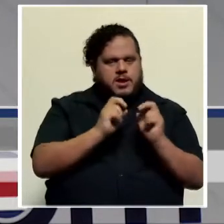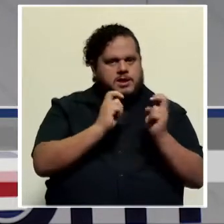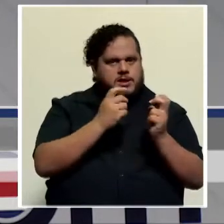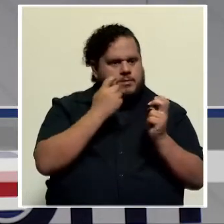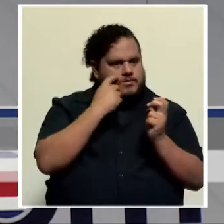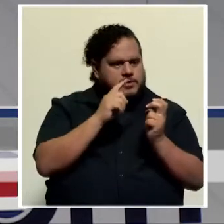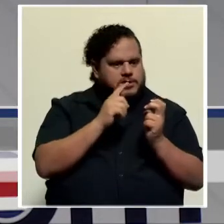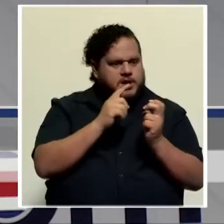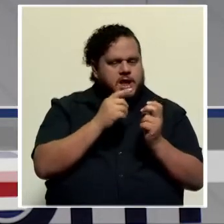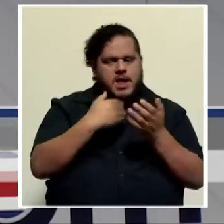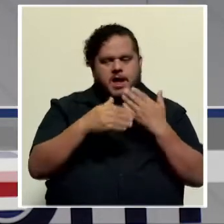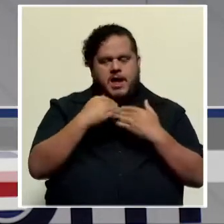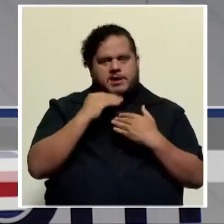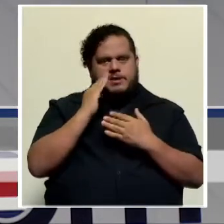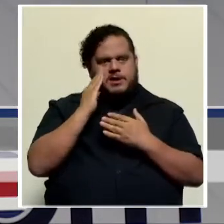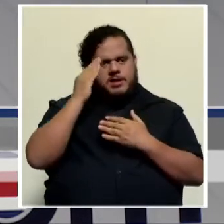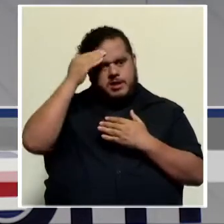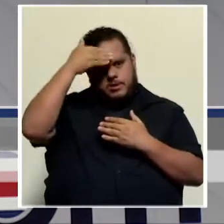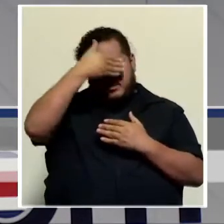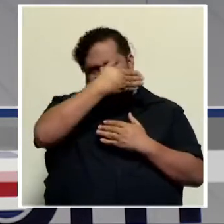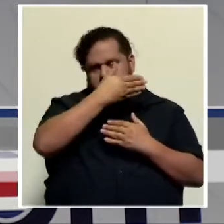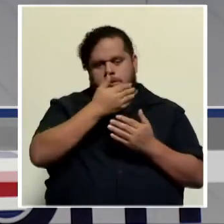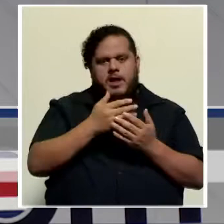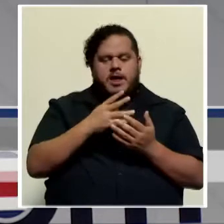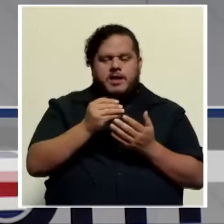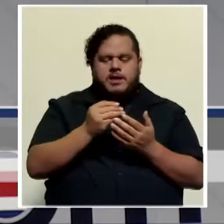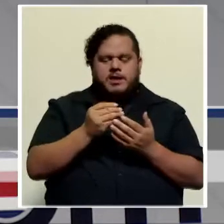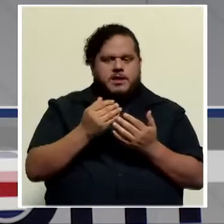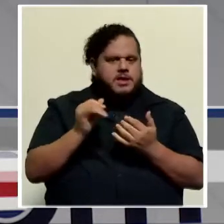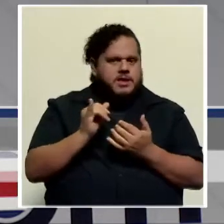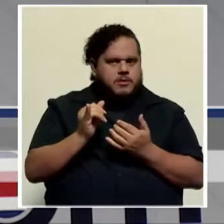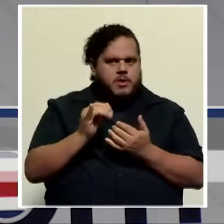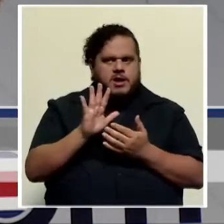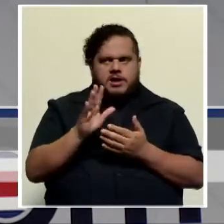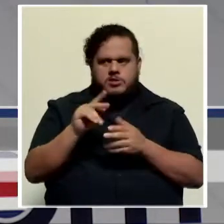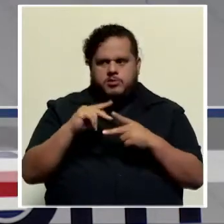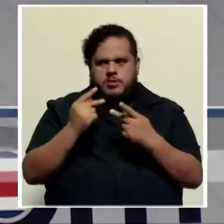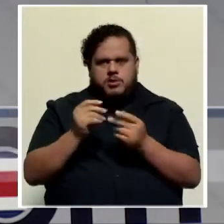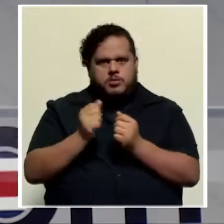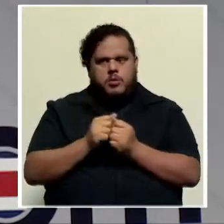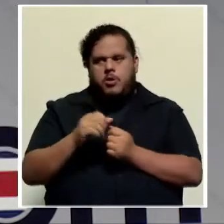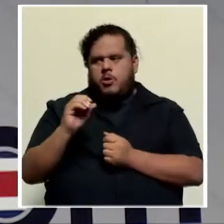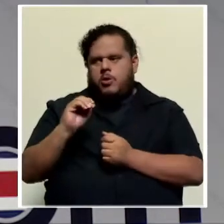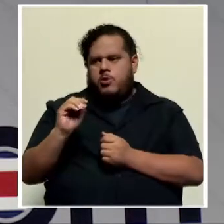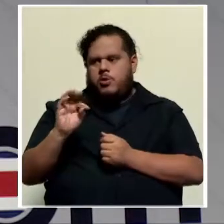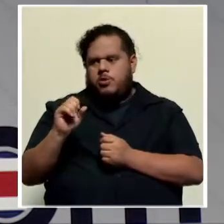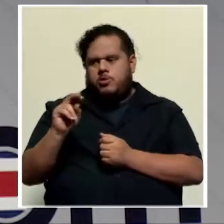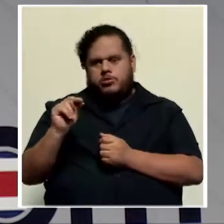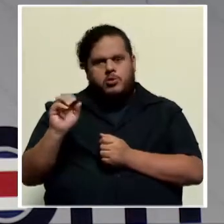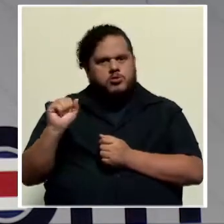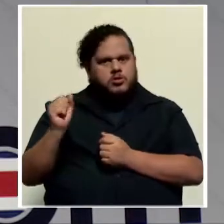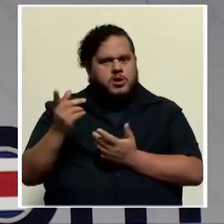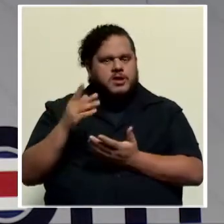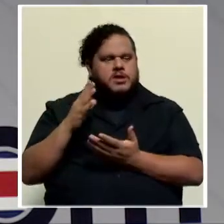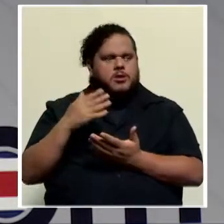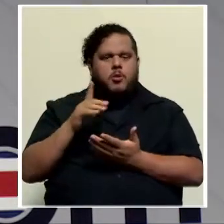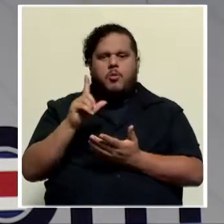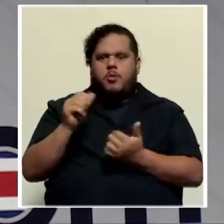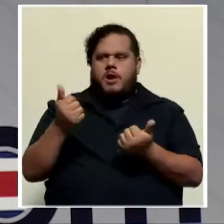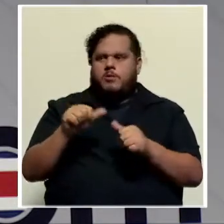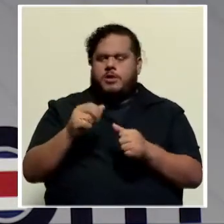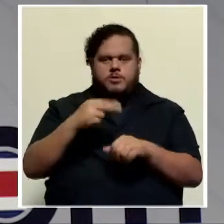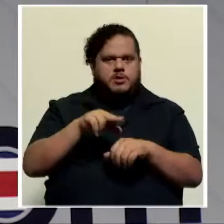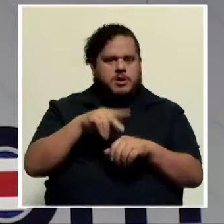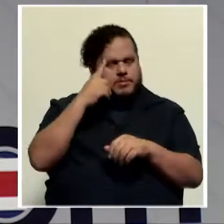la época de doña Laura Chinchilla, y encontrar a su bancada en contra también, o una parte de su partido en contra de lo que don Otón Solís procuraba en aquel momento, un acuerdo nacional para